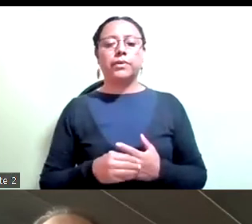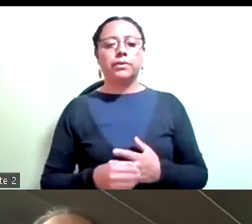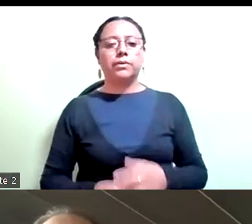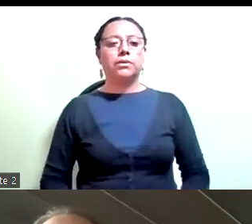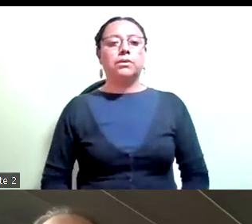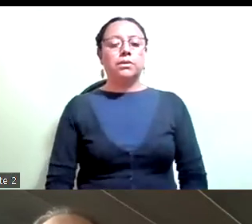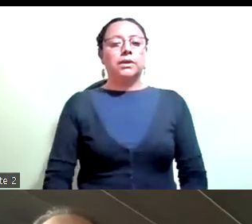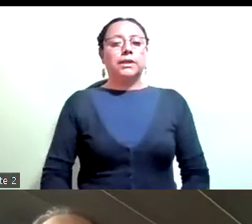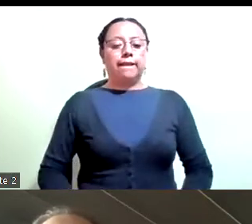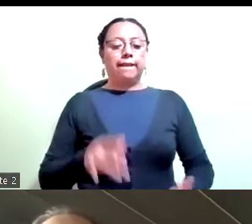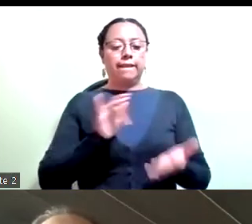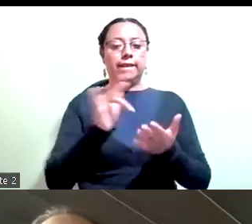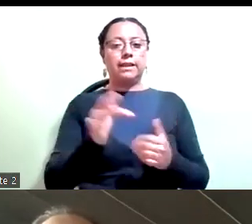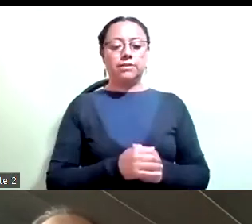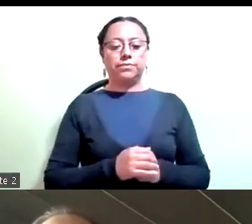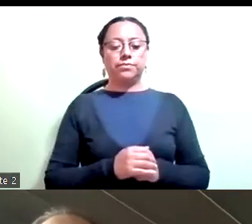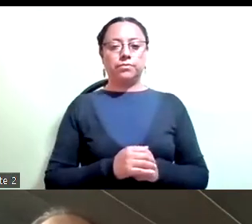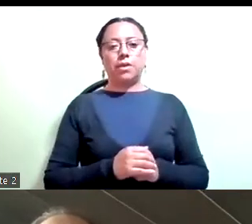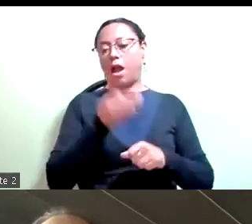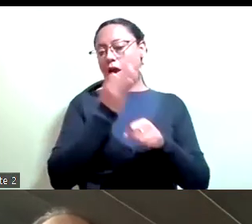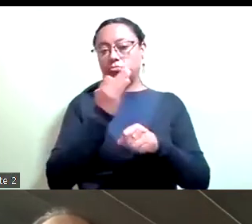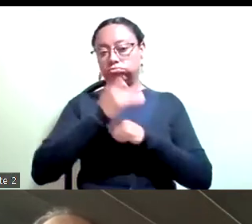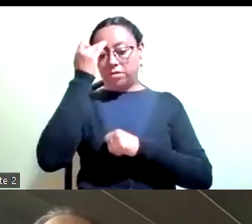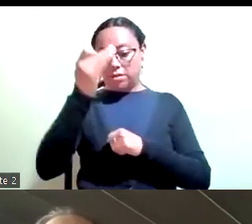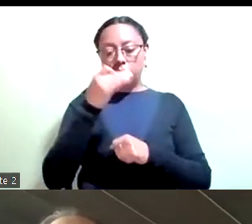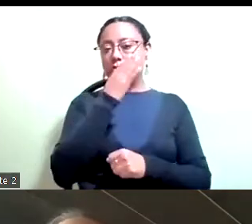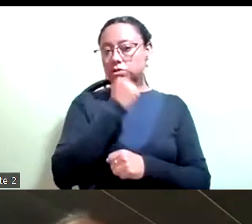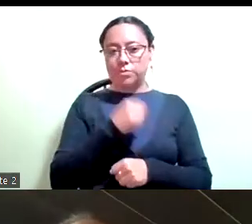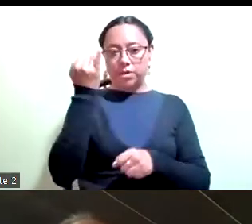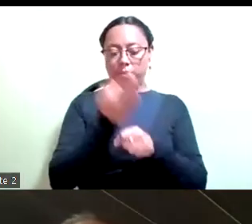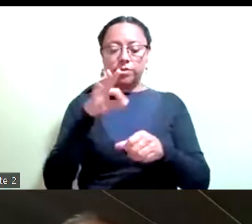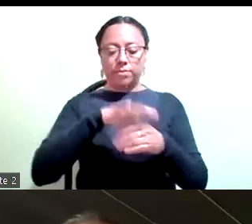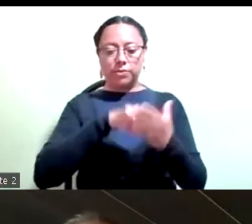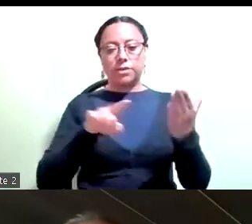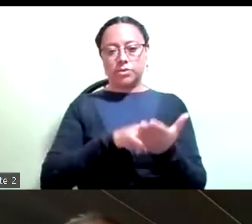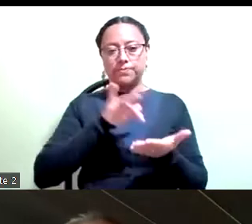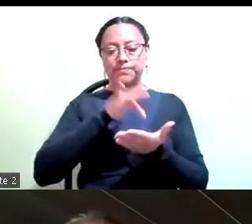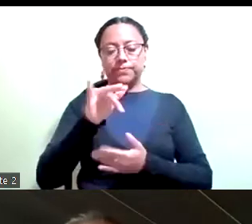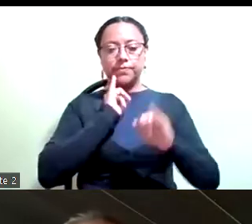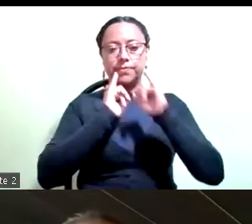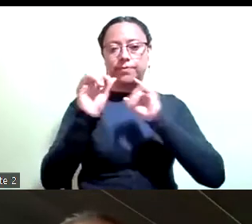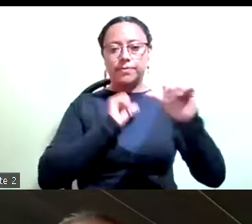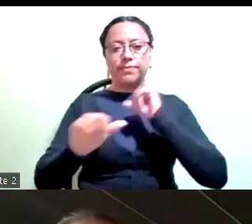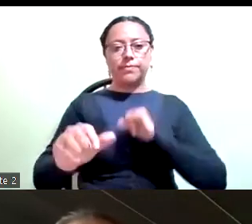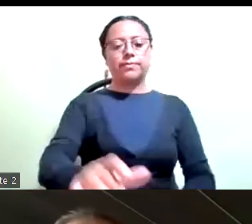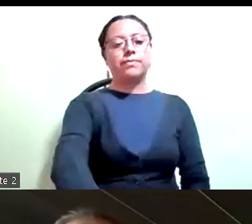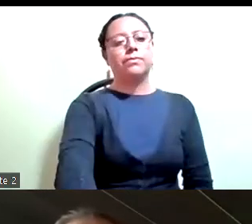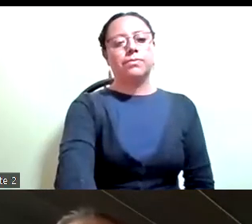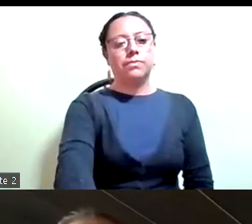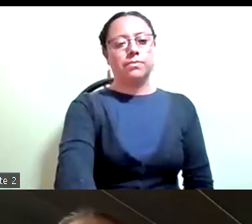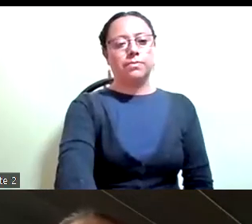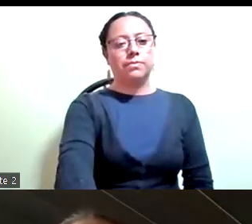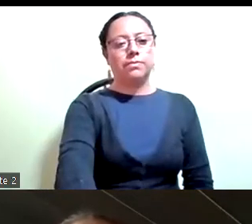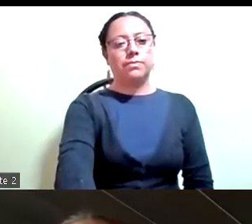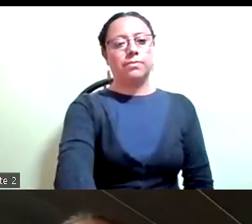tarea. Sí, diputada. Ahorita no es el momento, ahorita estamos en la votación. Gracias. Diputado José Octavio Rivero Villaseñor.